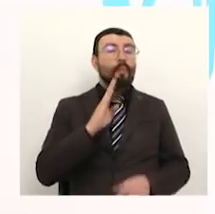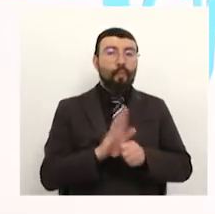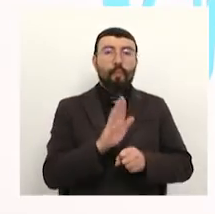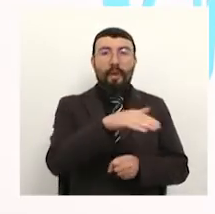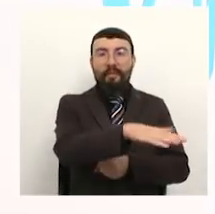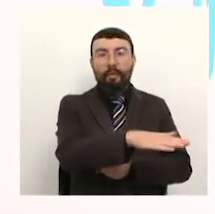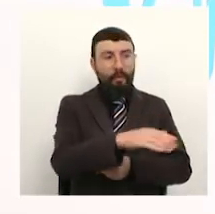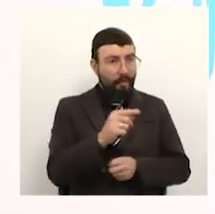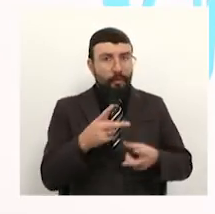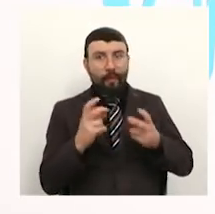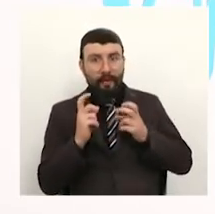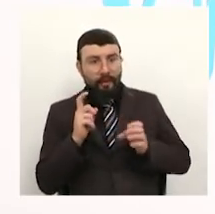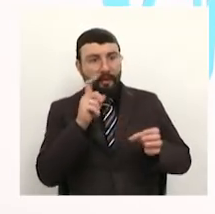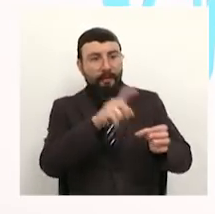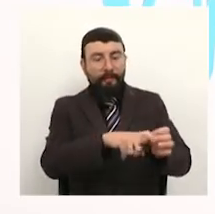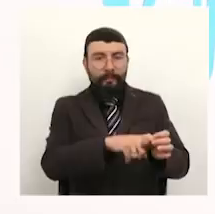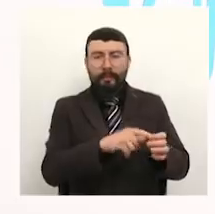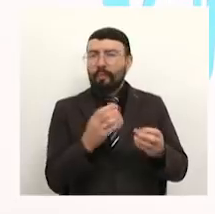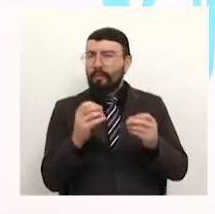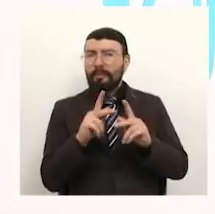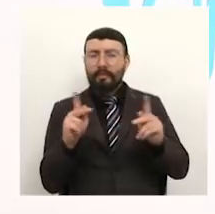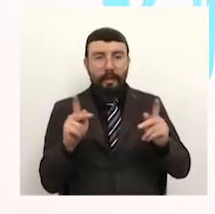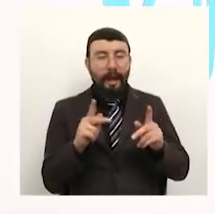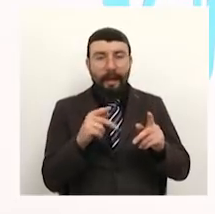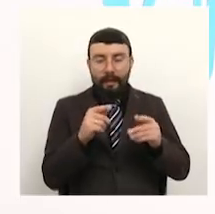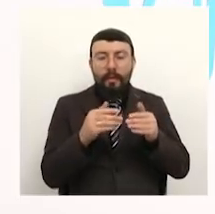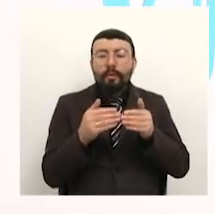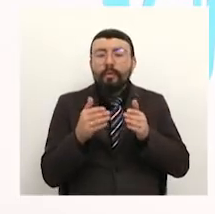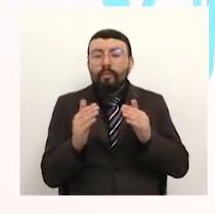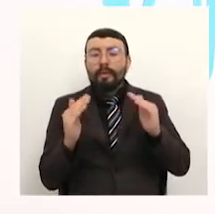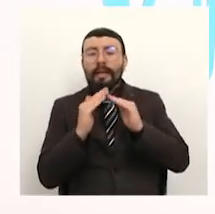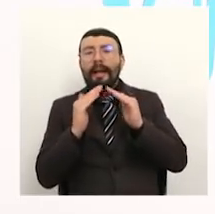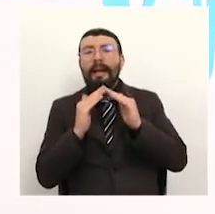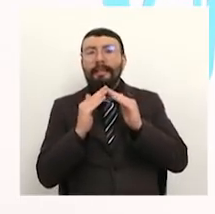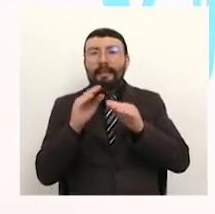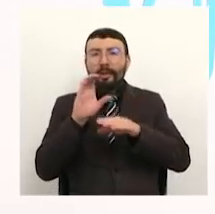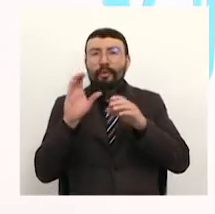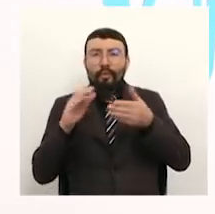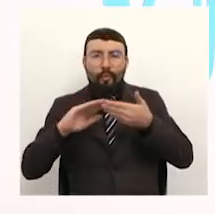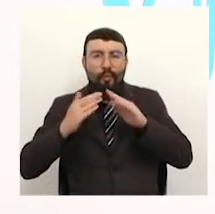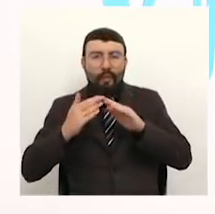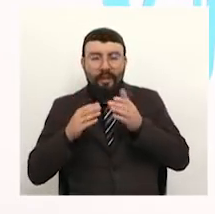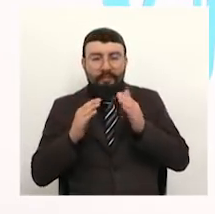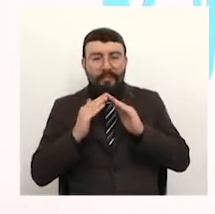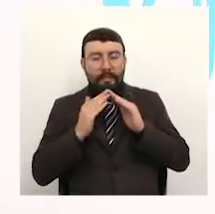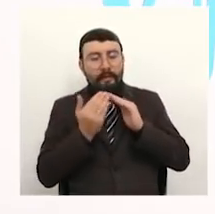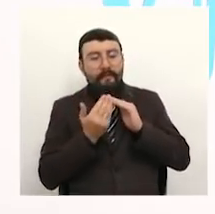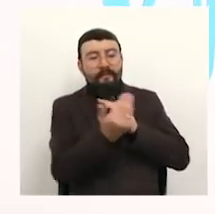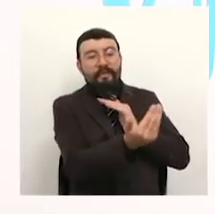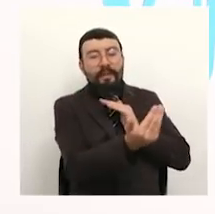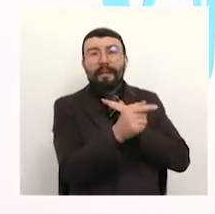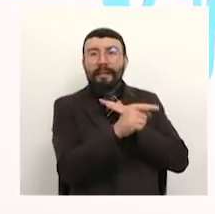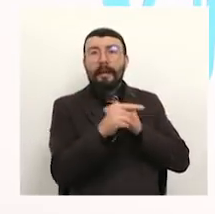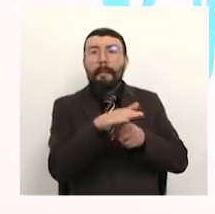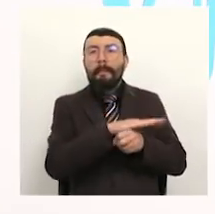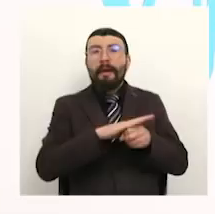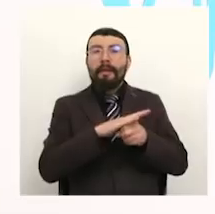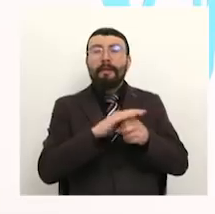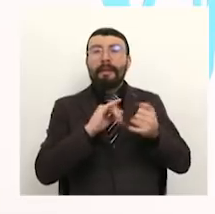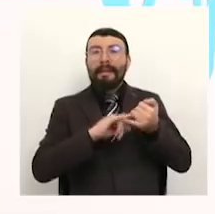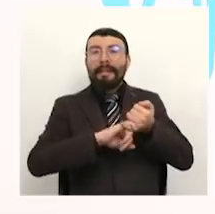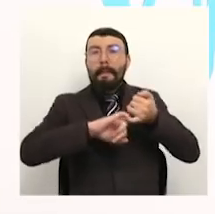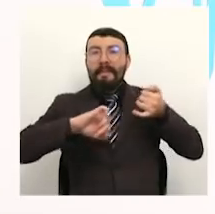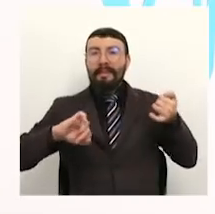para que la gente en ver natura que nos ha buscado diagonal al salón comunal en buenaventura del barrio la independencia donde allí también van a